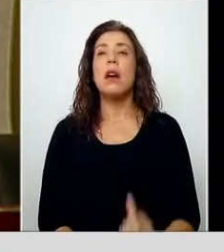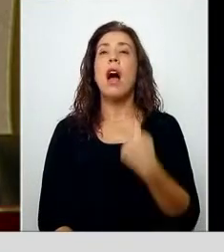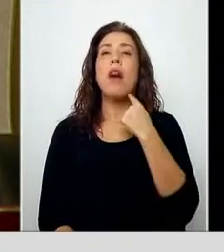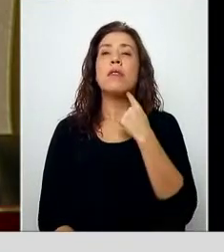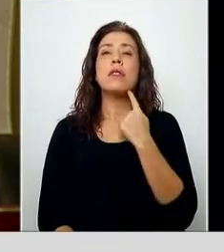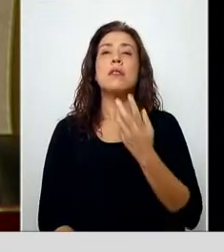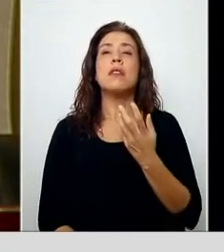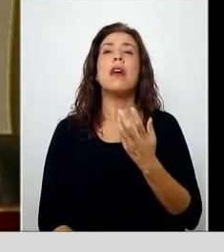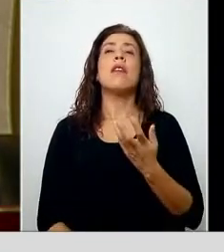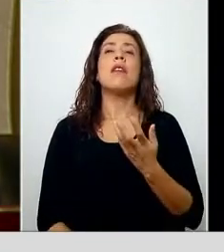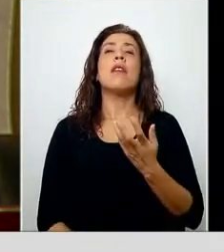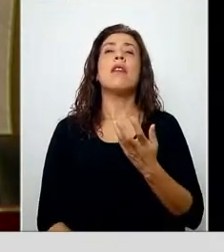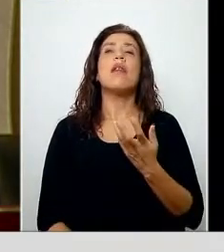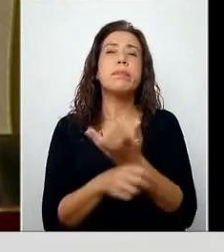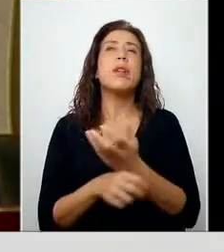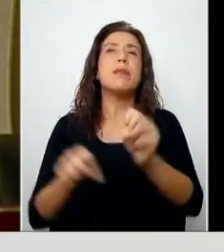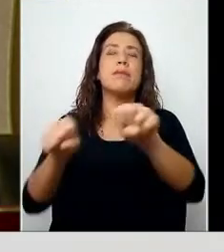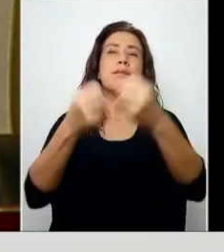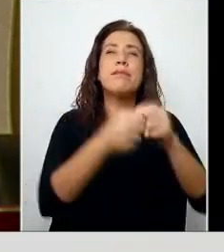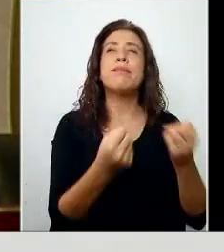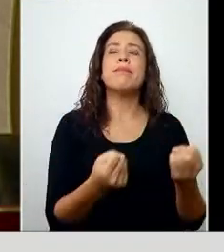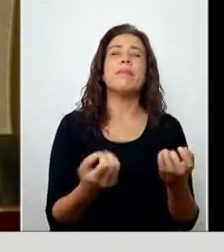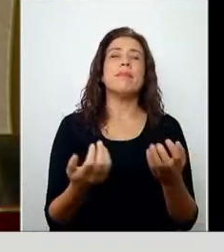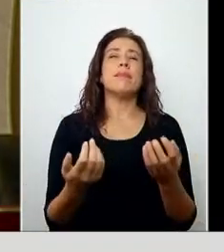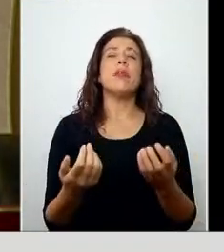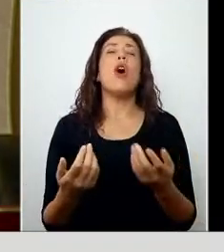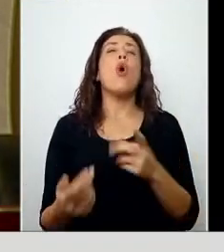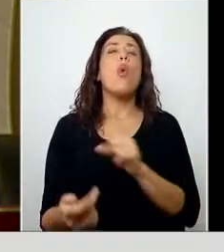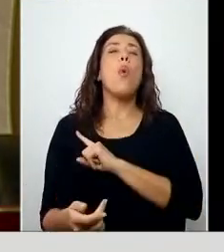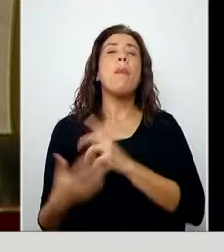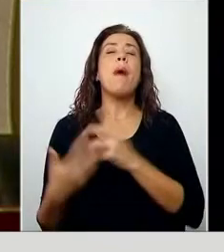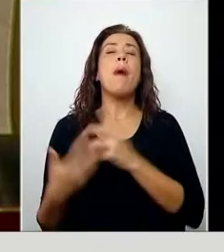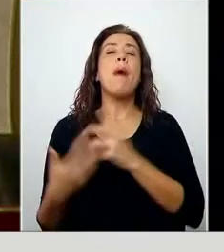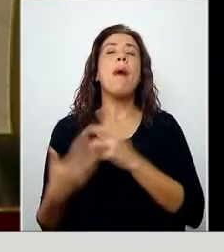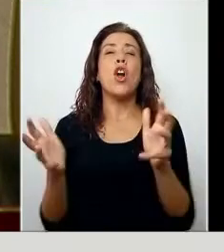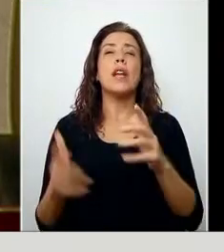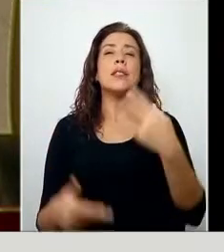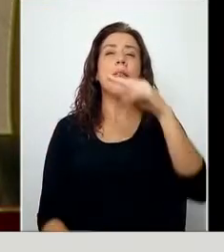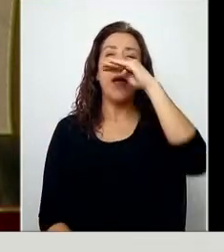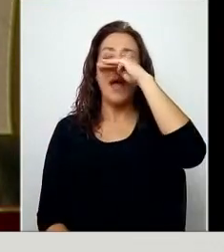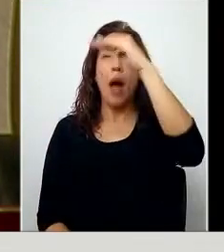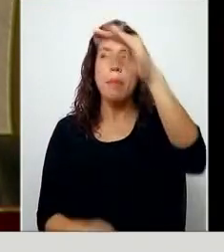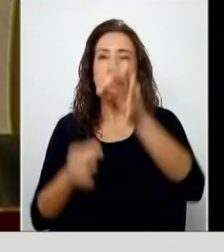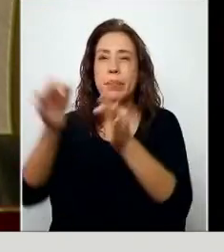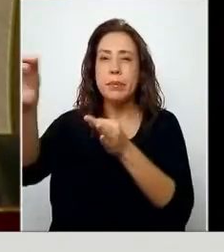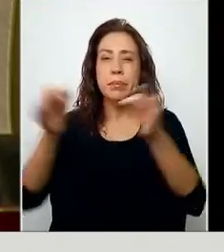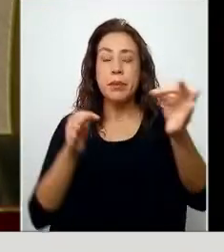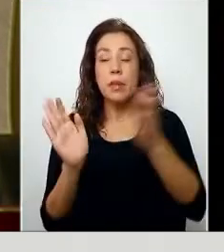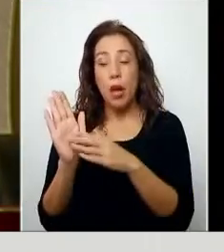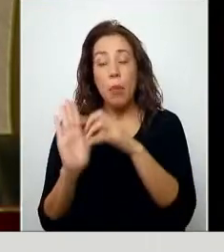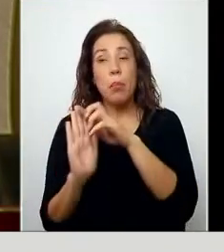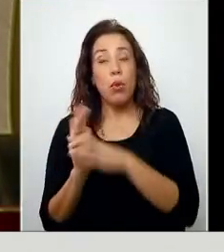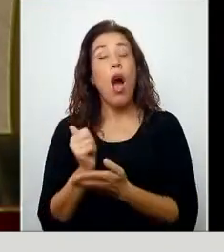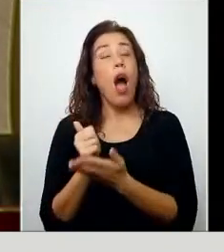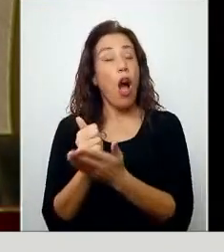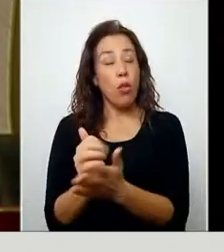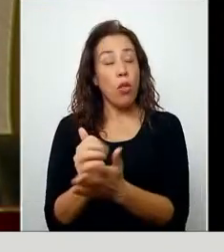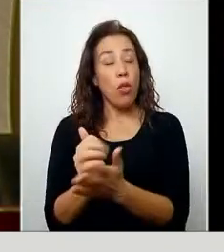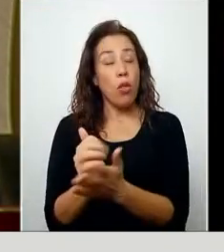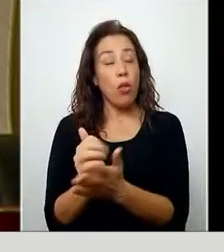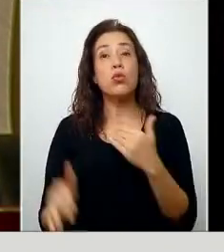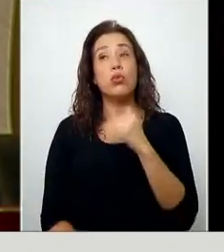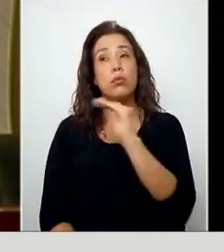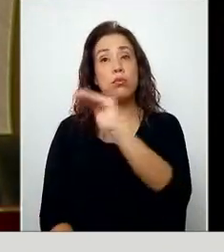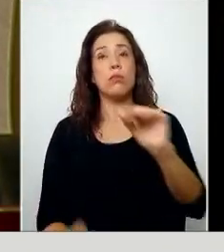rural insisto este proyecto ayuda bastante las pymes es por eso que hoy día invito a los colegas a aprobarlo muchas